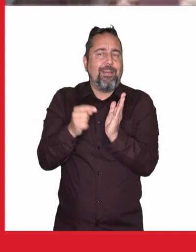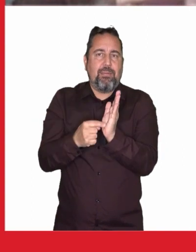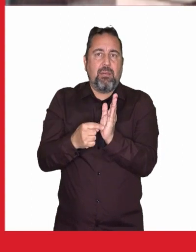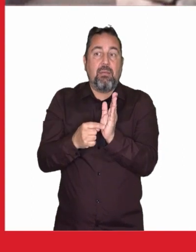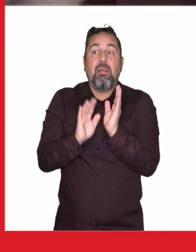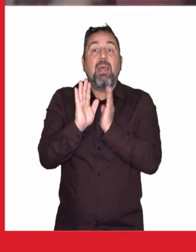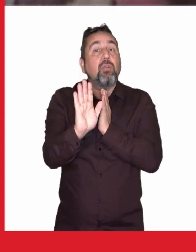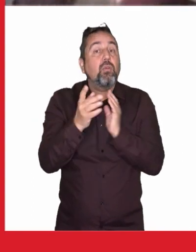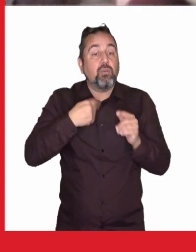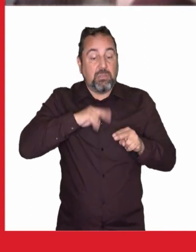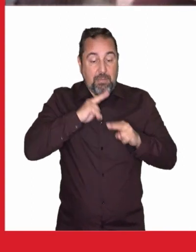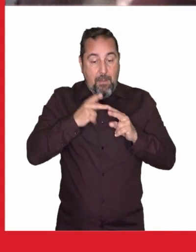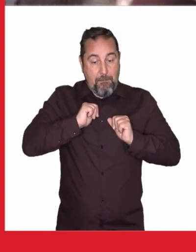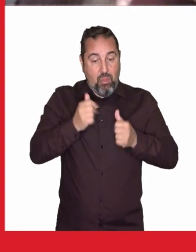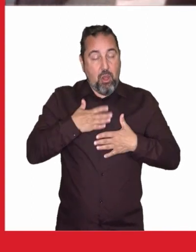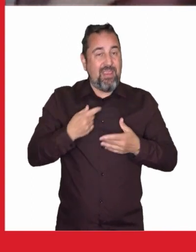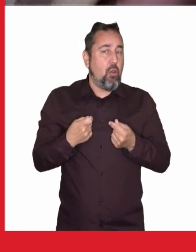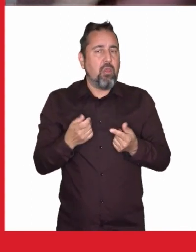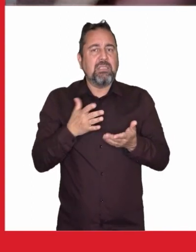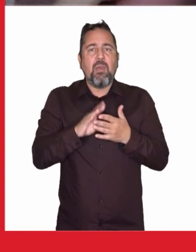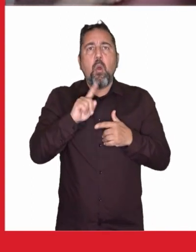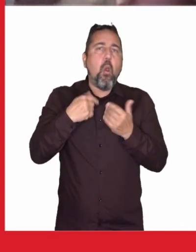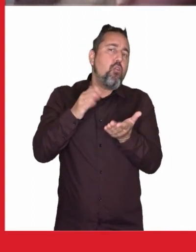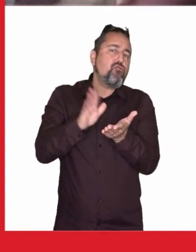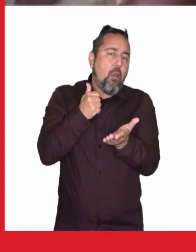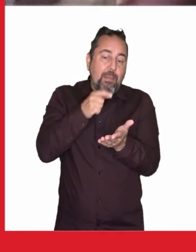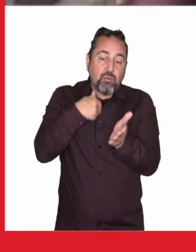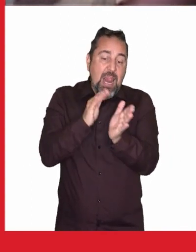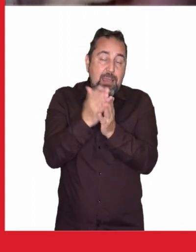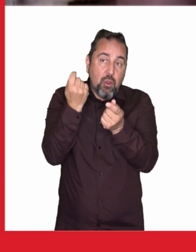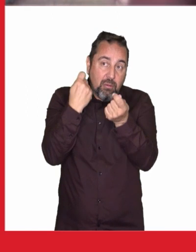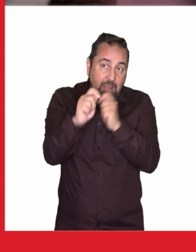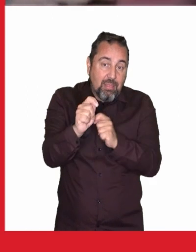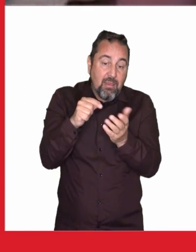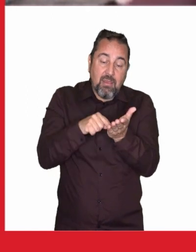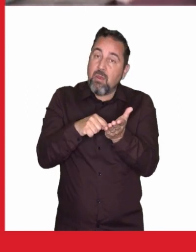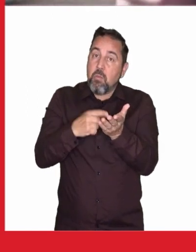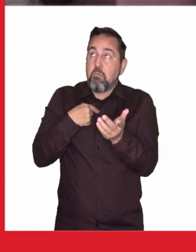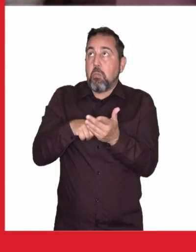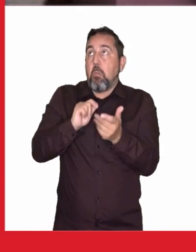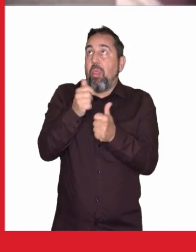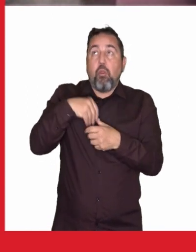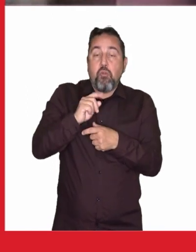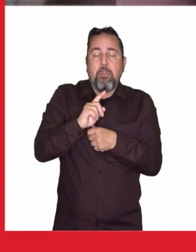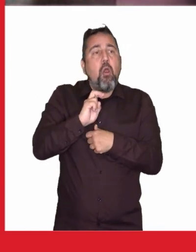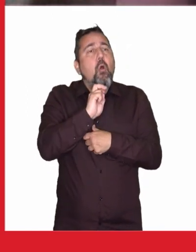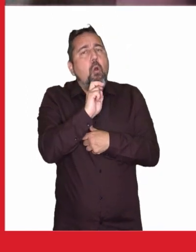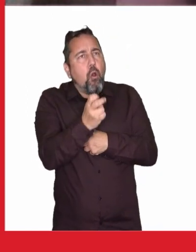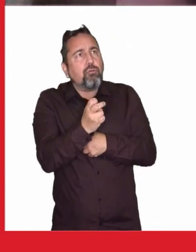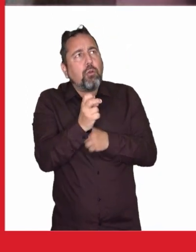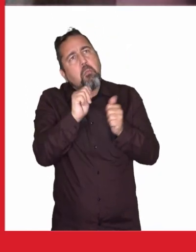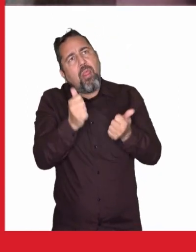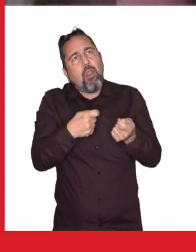tiene otra persona y esa persona hace lo que quiere con ellos. Entonces, en nuestro modelo de negocio no está en luego cobrar porque se venda el libro que